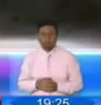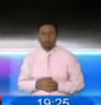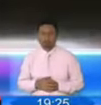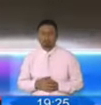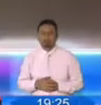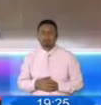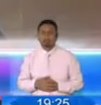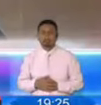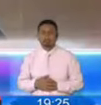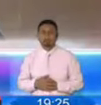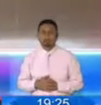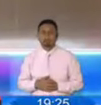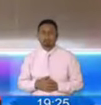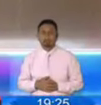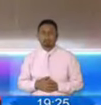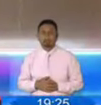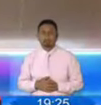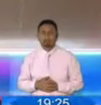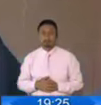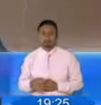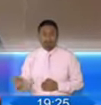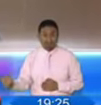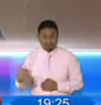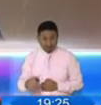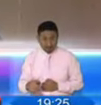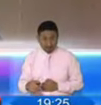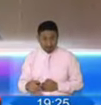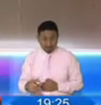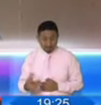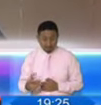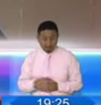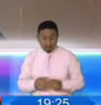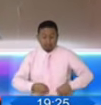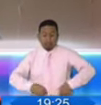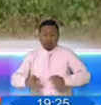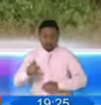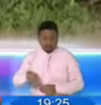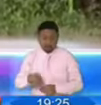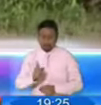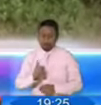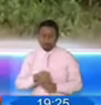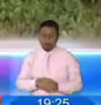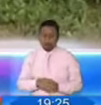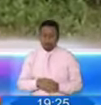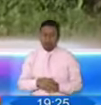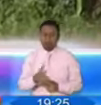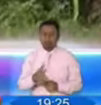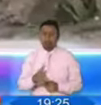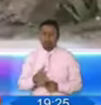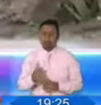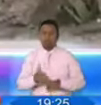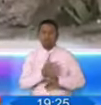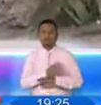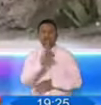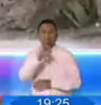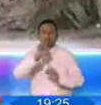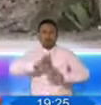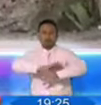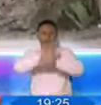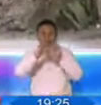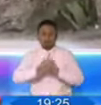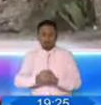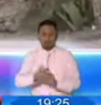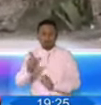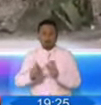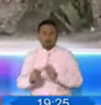naturaleza. Eso ha venido por agua, eso no ha venido por que lo hayan arrojado aquí mismo. Esto ha sido más o menos antes de las 7 y los que se han percatado son